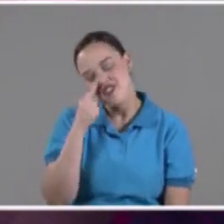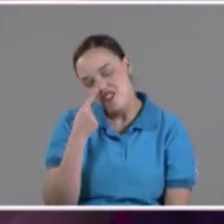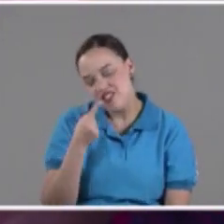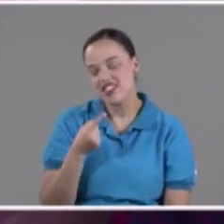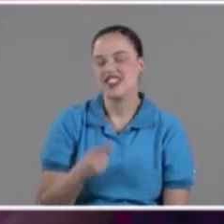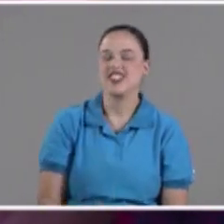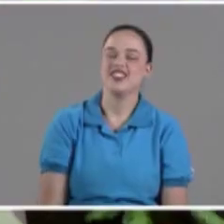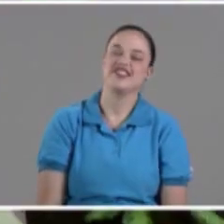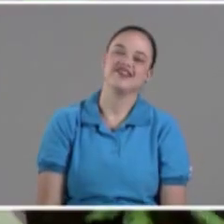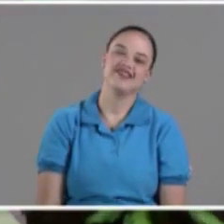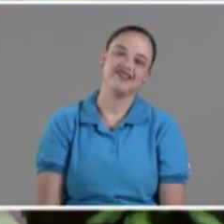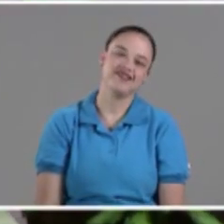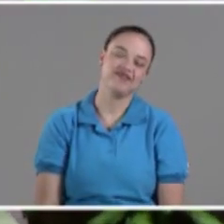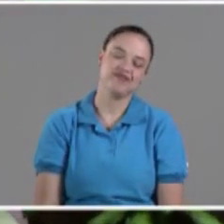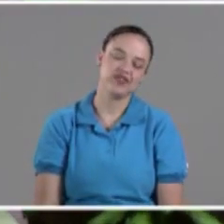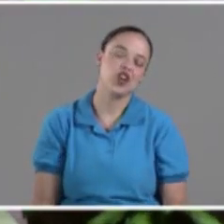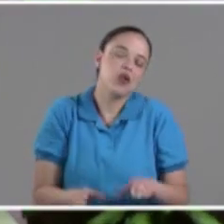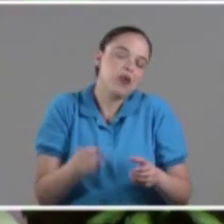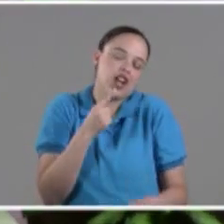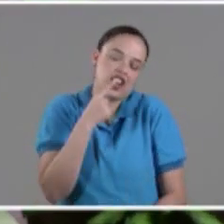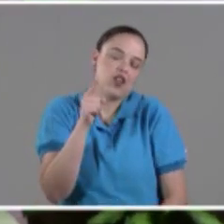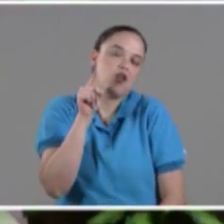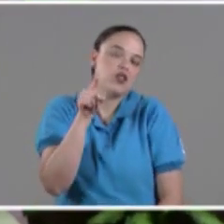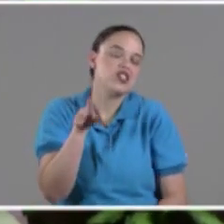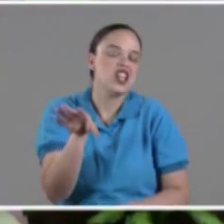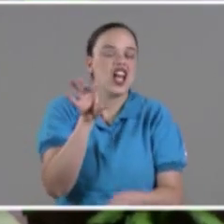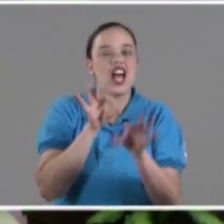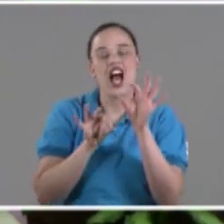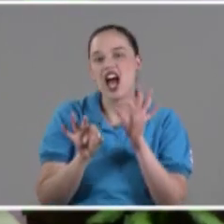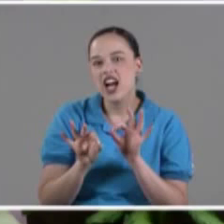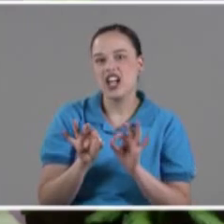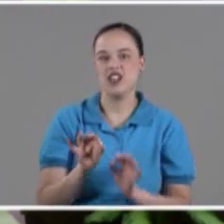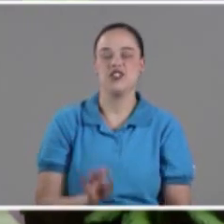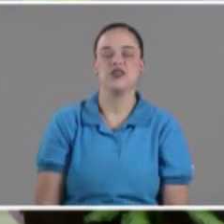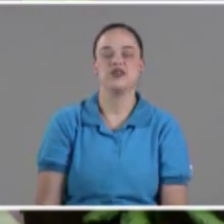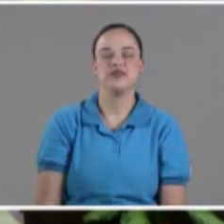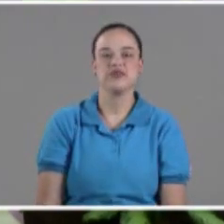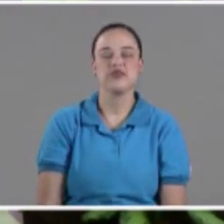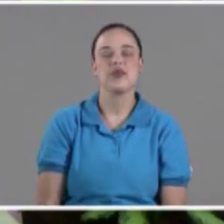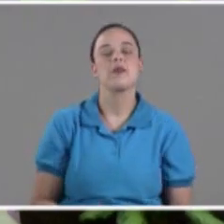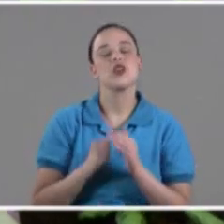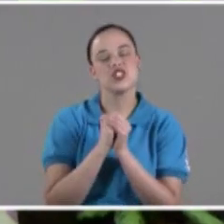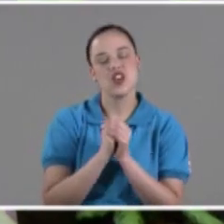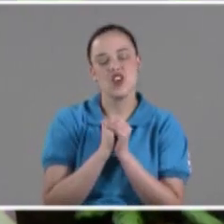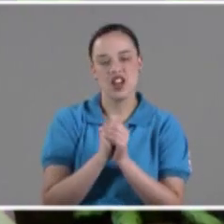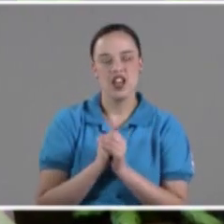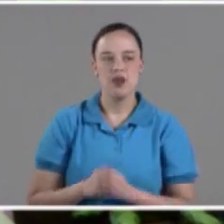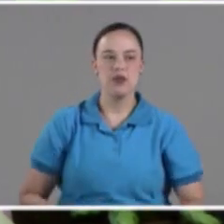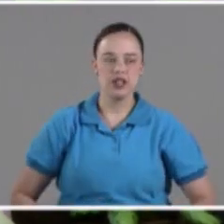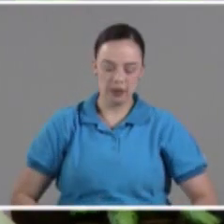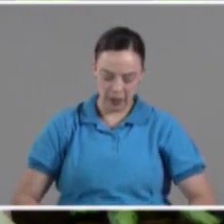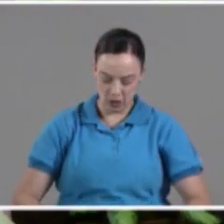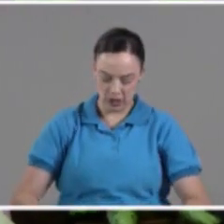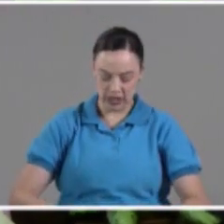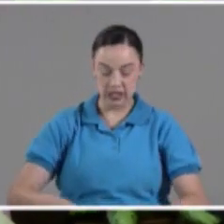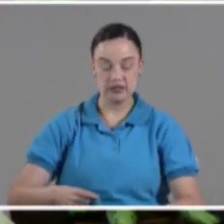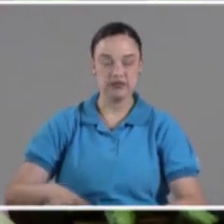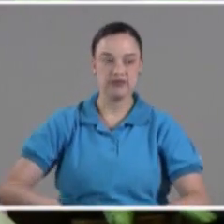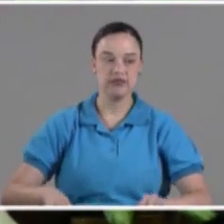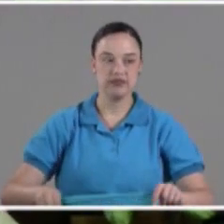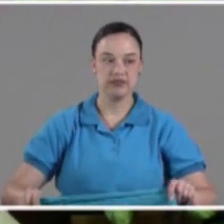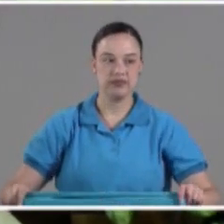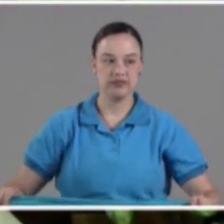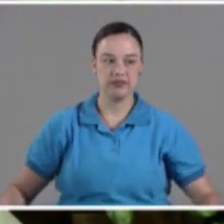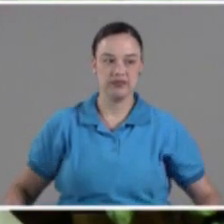sin que usted lo agarre por otro lado hermano Ah es una gran bendición vamos a hacer una oración y vamos a entrar en desarrollo de unos pensamientos